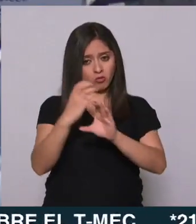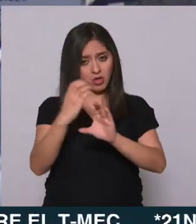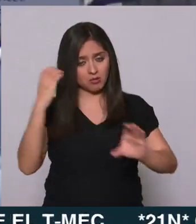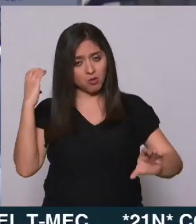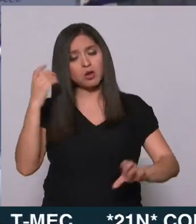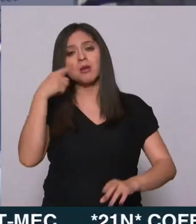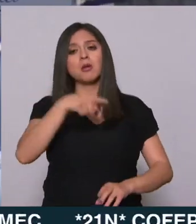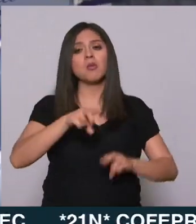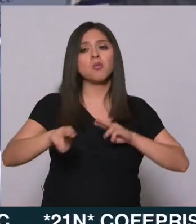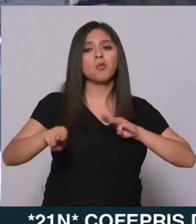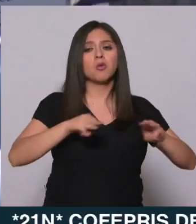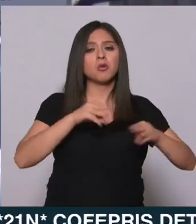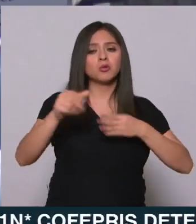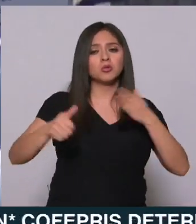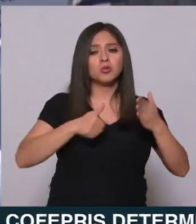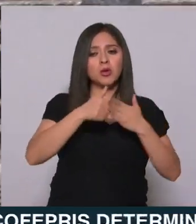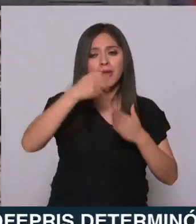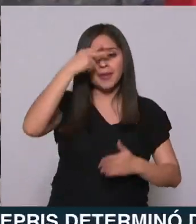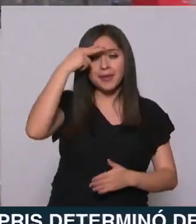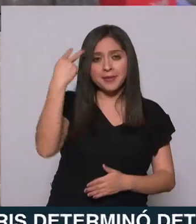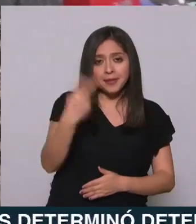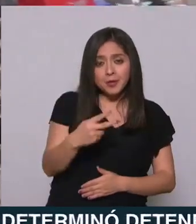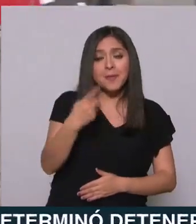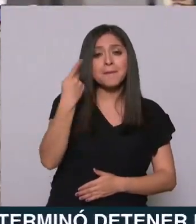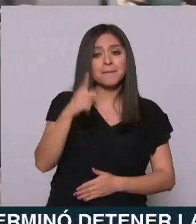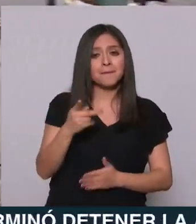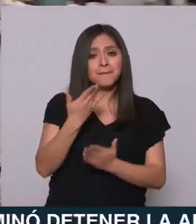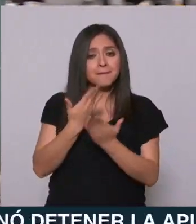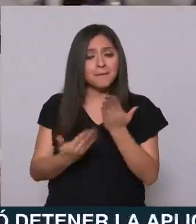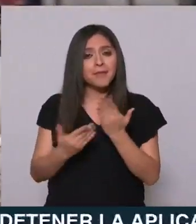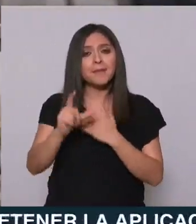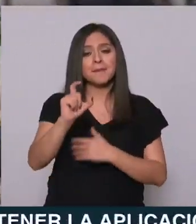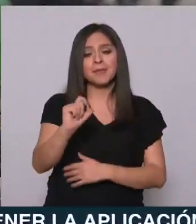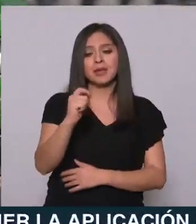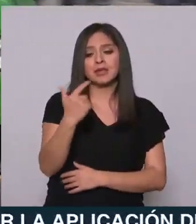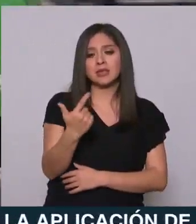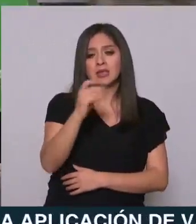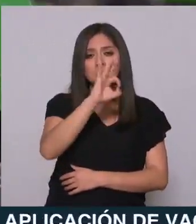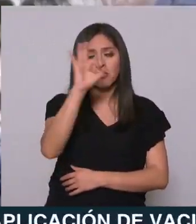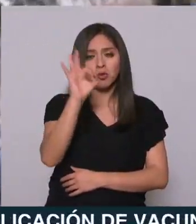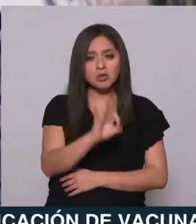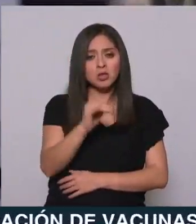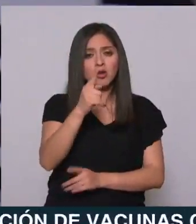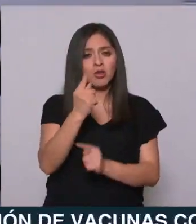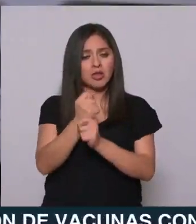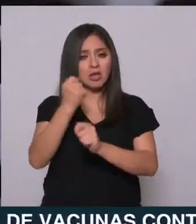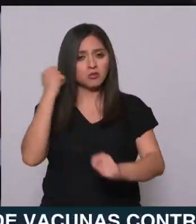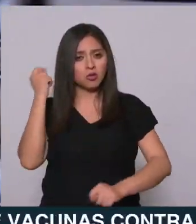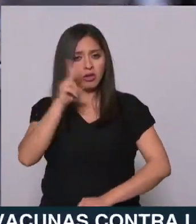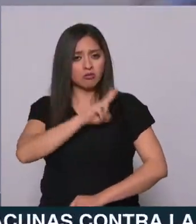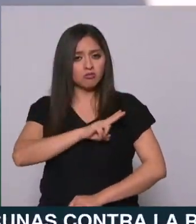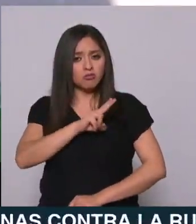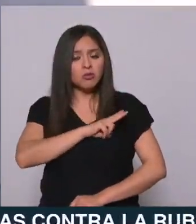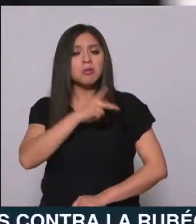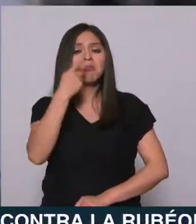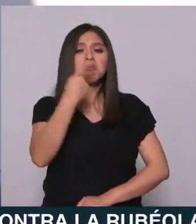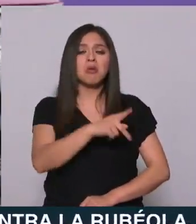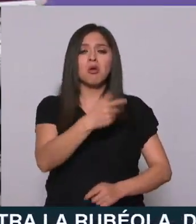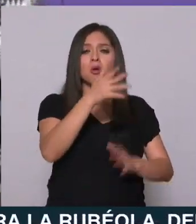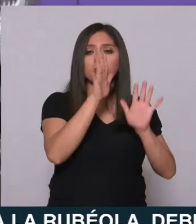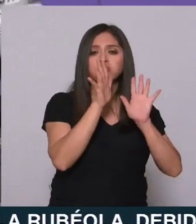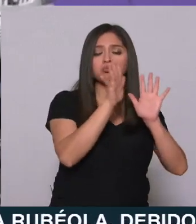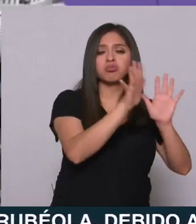de Movilidad de la Ciudad de México. Sin embargo, actualmente el 27% de su flotilla está fuera de servicio y los